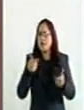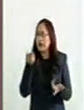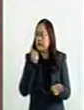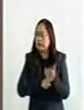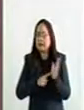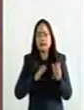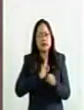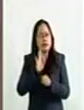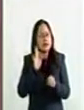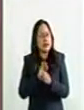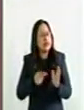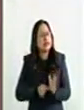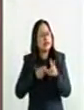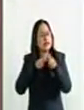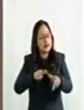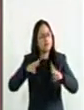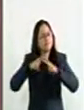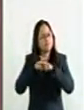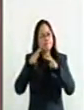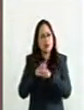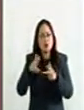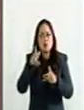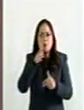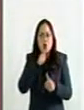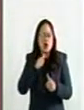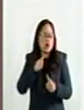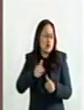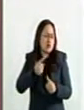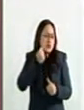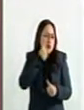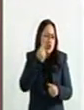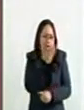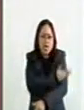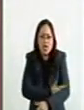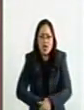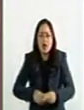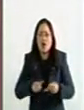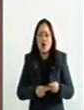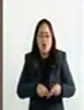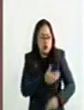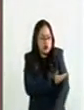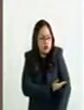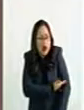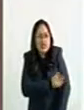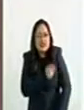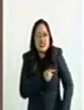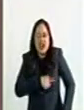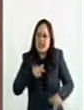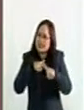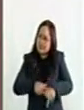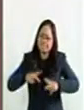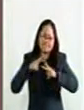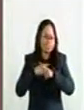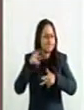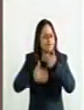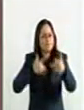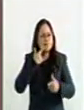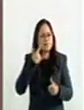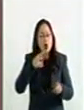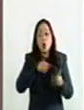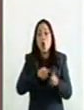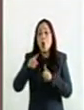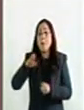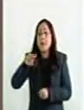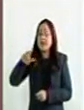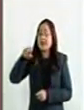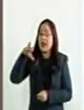peleando a pesar de perder un brazo en el combate, o a Belisario Domínguez para predicar aquello que salvaría la patria, aunque